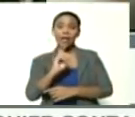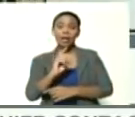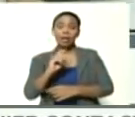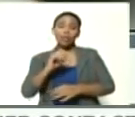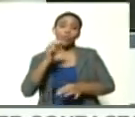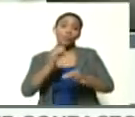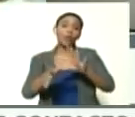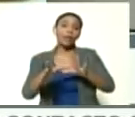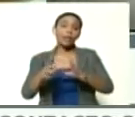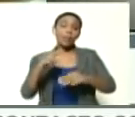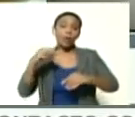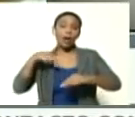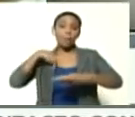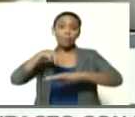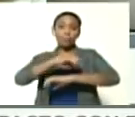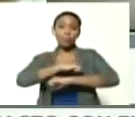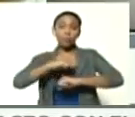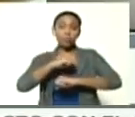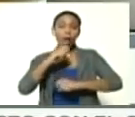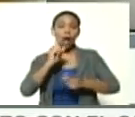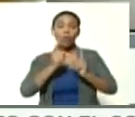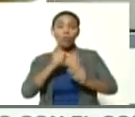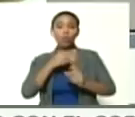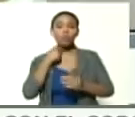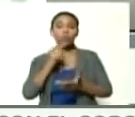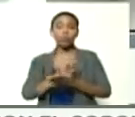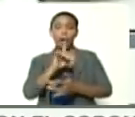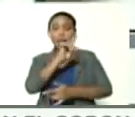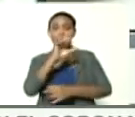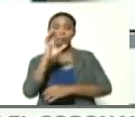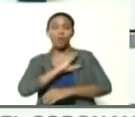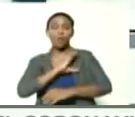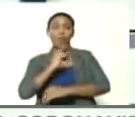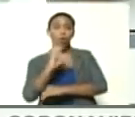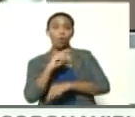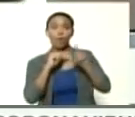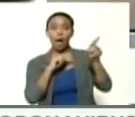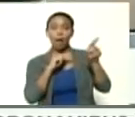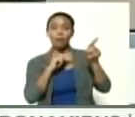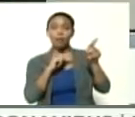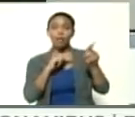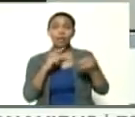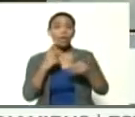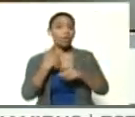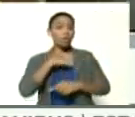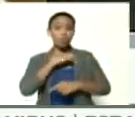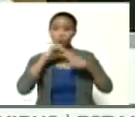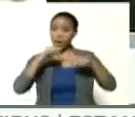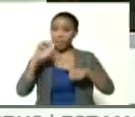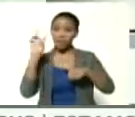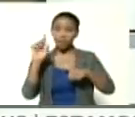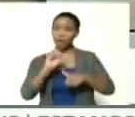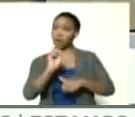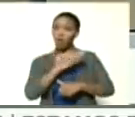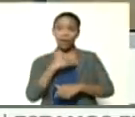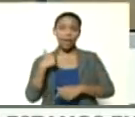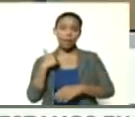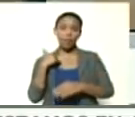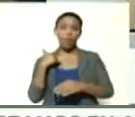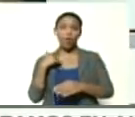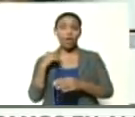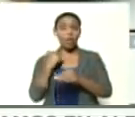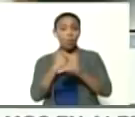inferiores por las minas antipersonales. Nosotros no queremos esto en Venezuela. Y por eso le estamos pidiendo ayuda a